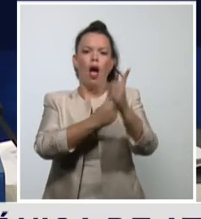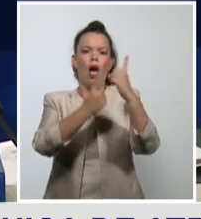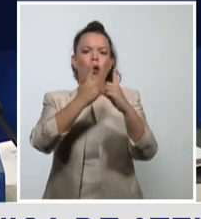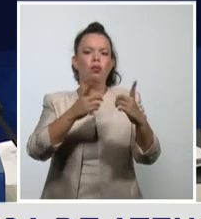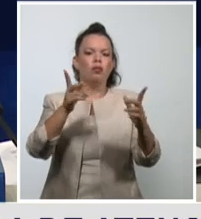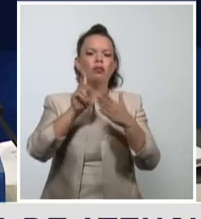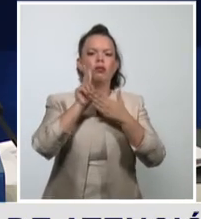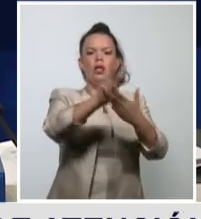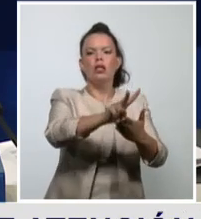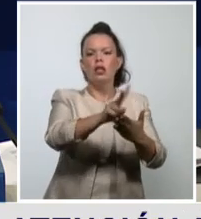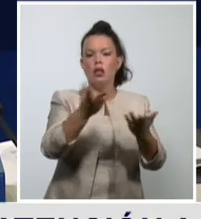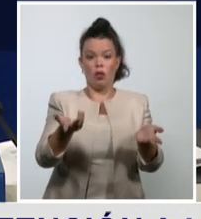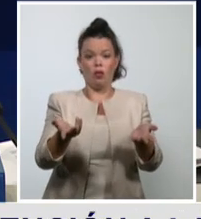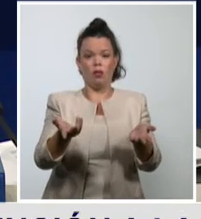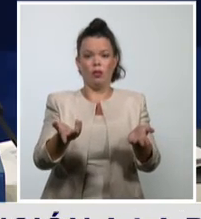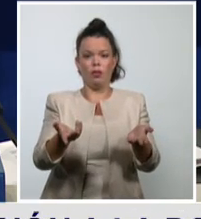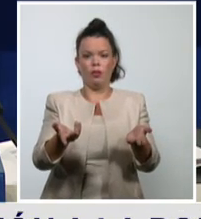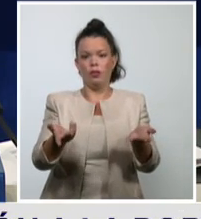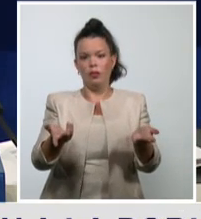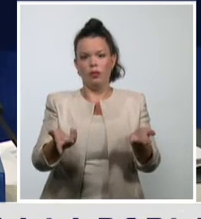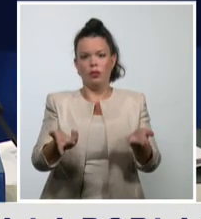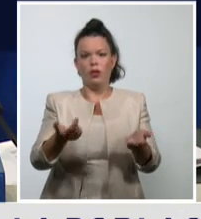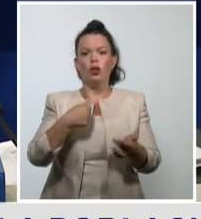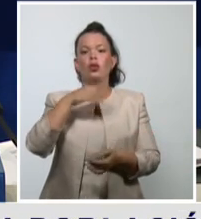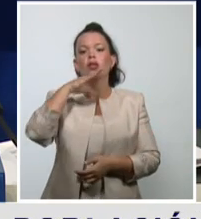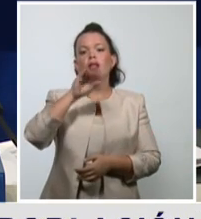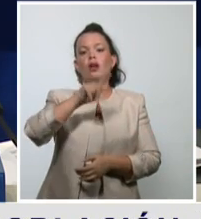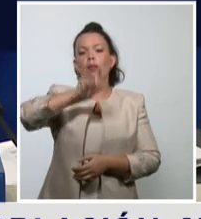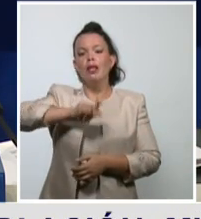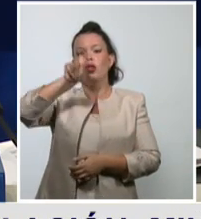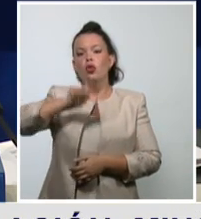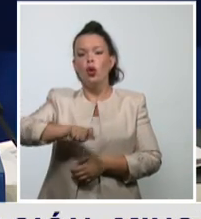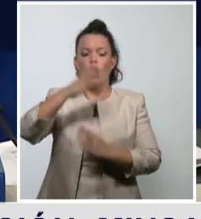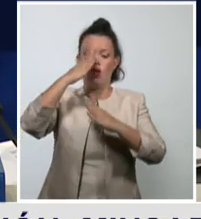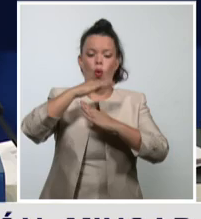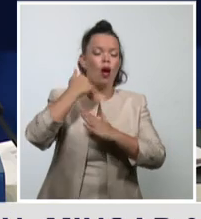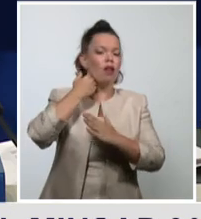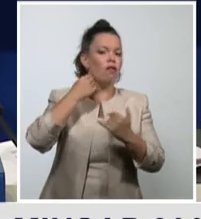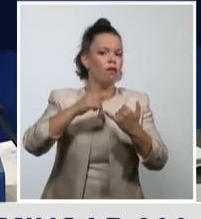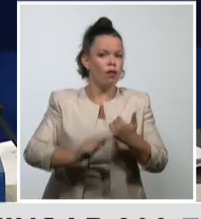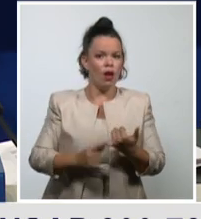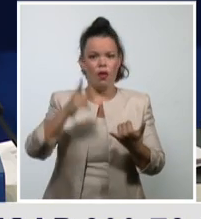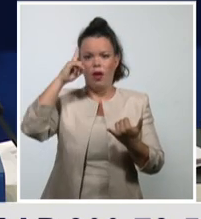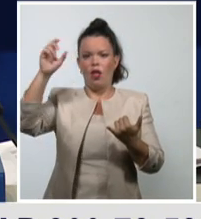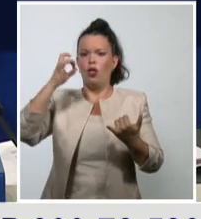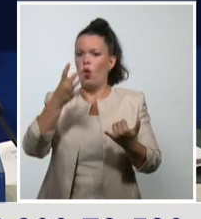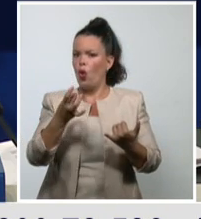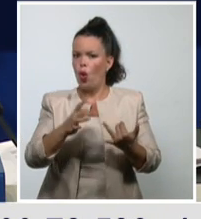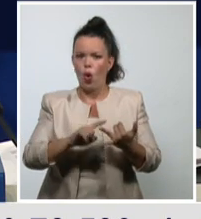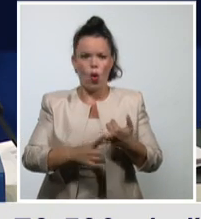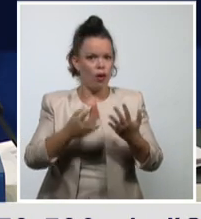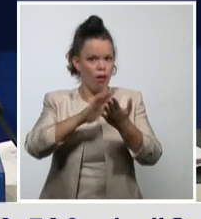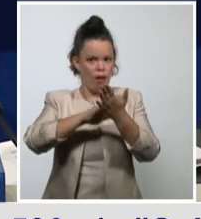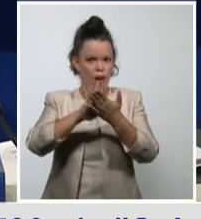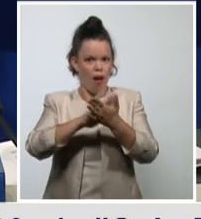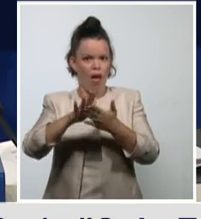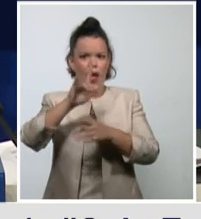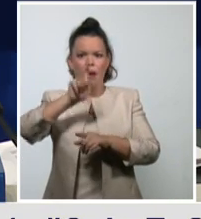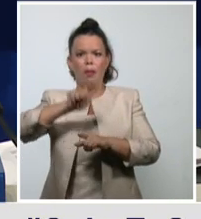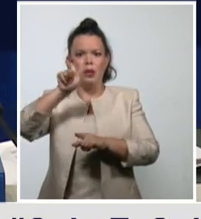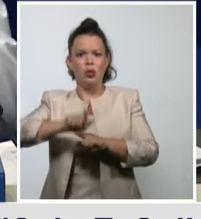PCR en tiempo real. Estoy hablando de personas asintomáticas, que lo único que tienen no es